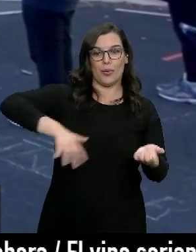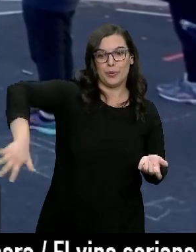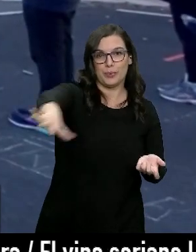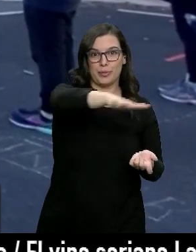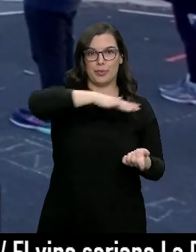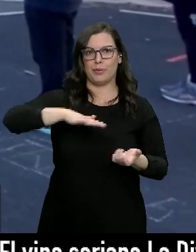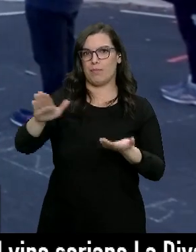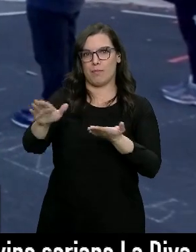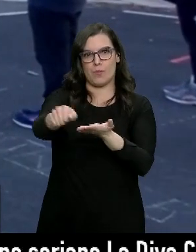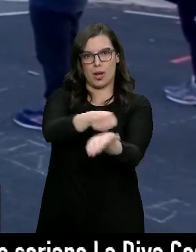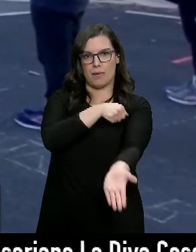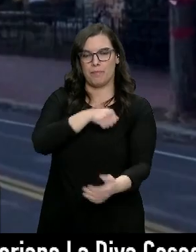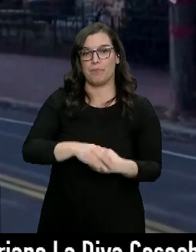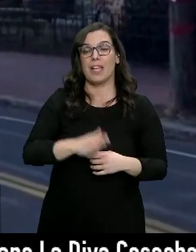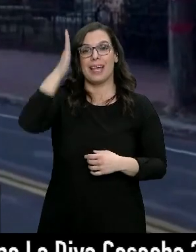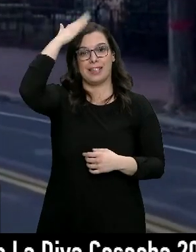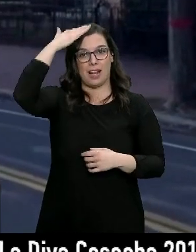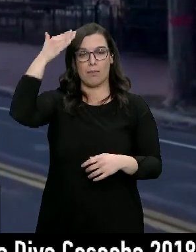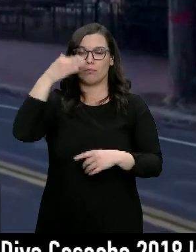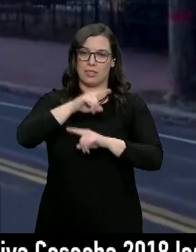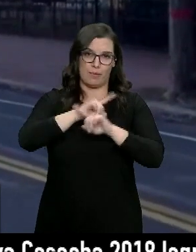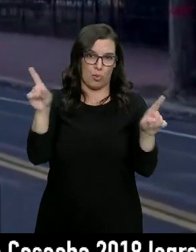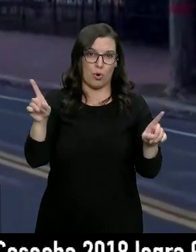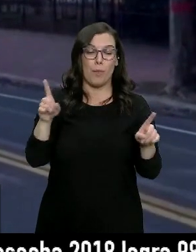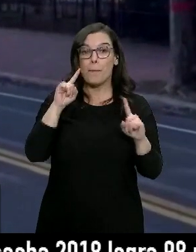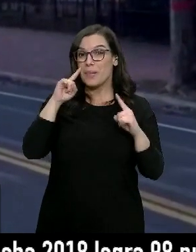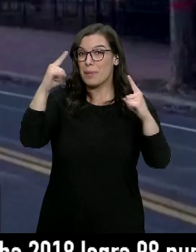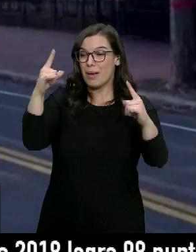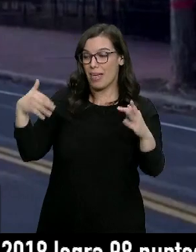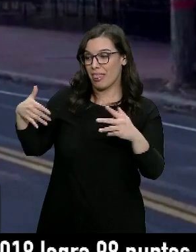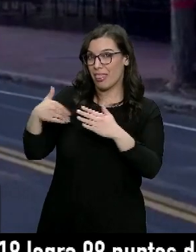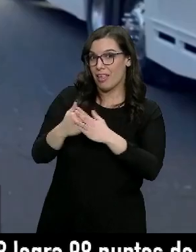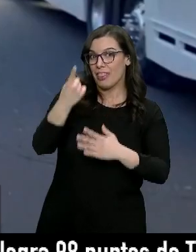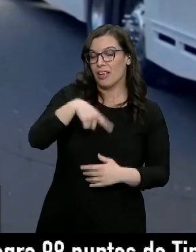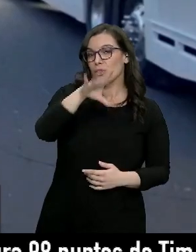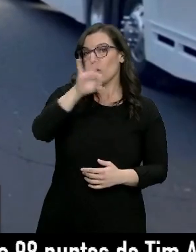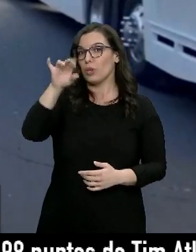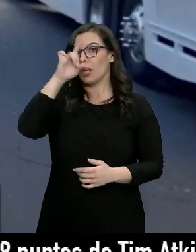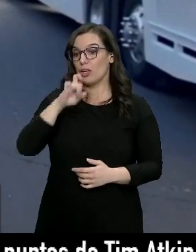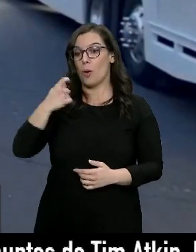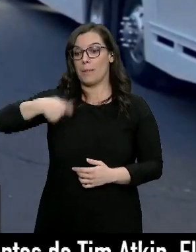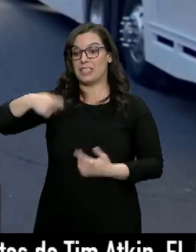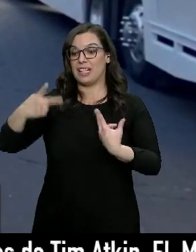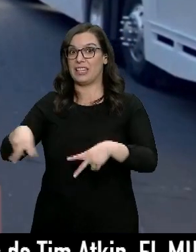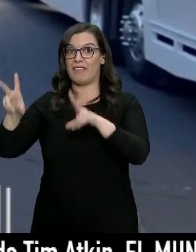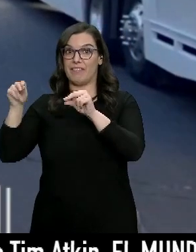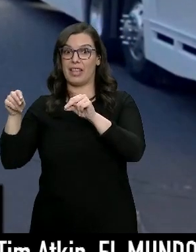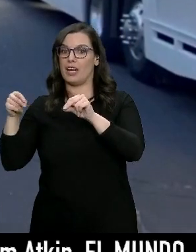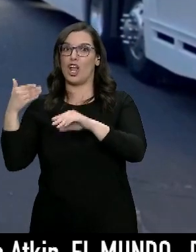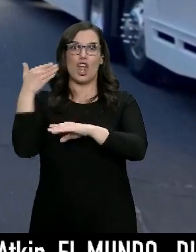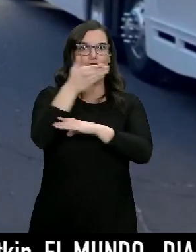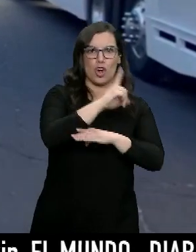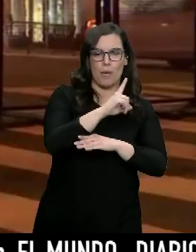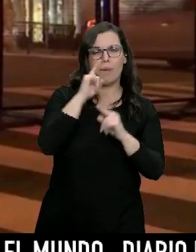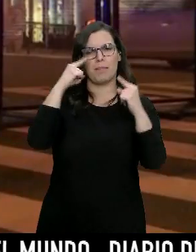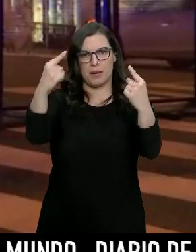al Congreso. Tampoco estará Donald Trump. Es la primera vez en 150 años que el presidente saliente no acude a la toma de posesión